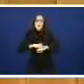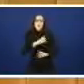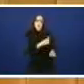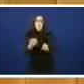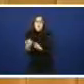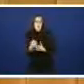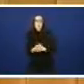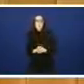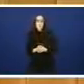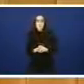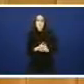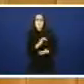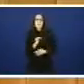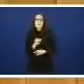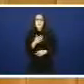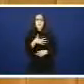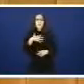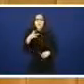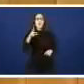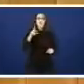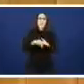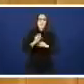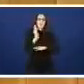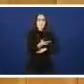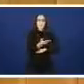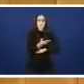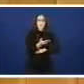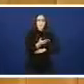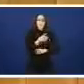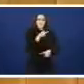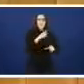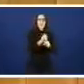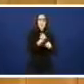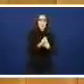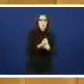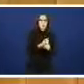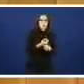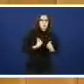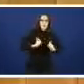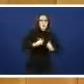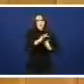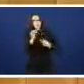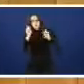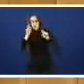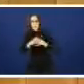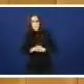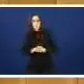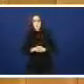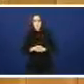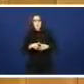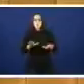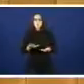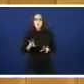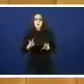en ningún caso vai a afectar o personal de educación e de sanidade. Suspéndese a aplicación de determinadas disposicións do